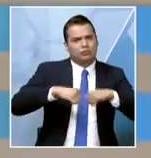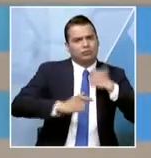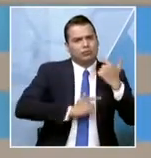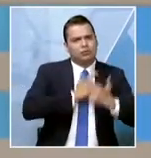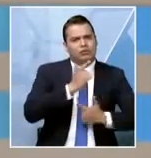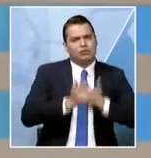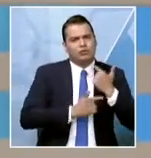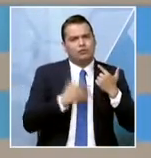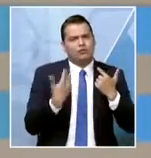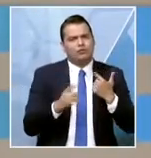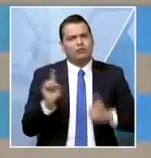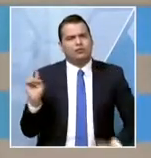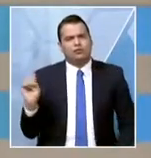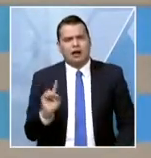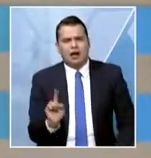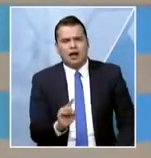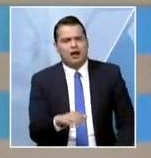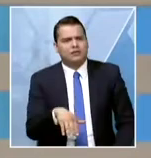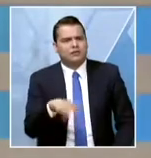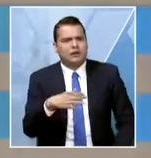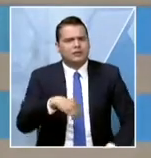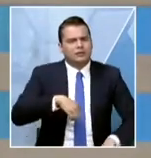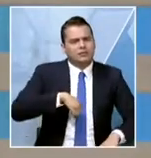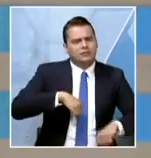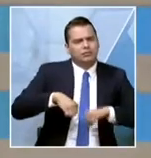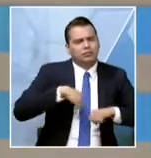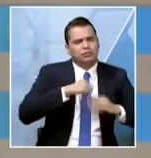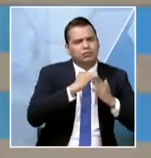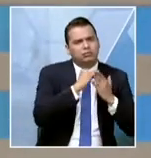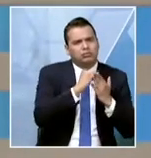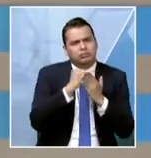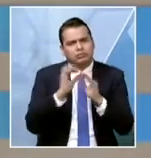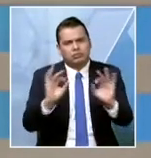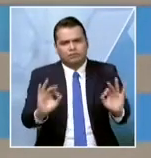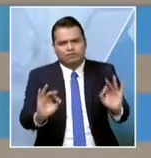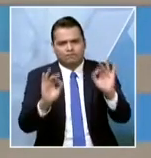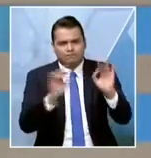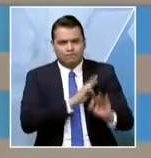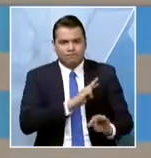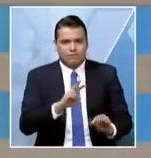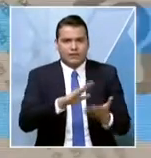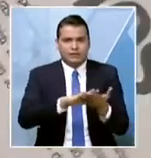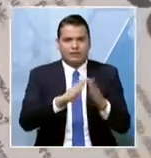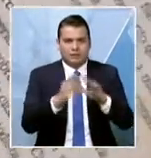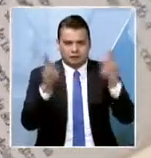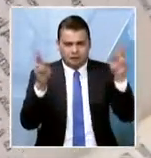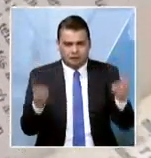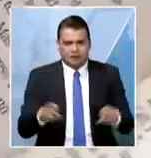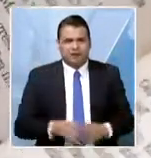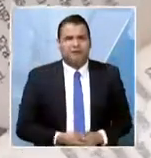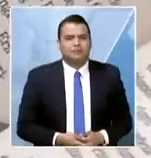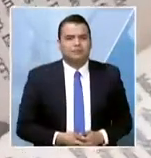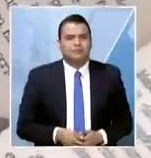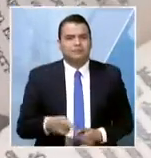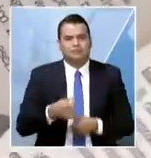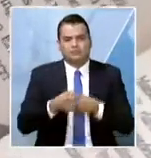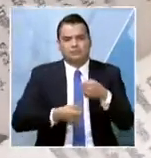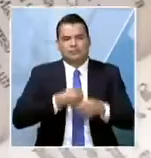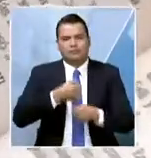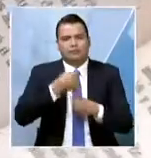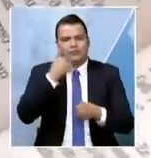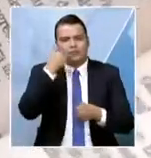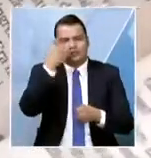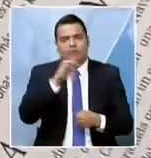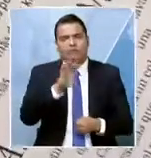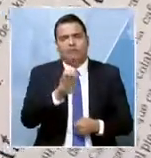contribuyó durante años al desarrollo agroindustrial del valle del cauca paz en su tumba a los 97 años de edad